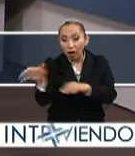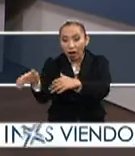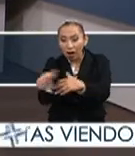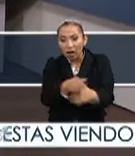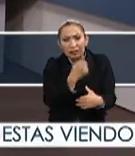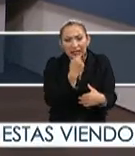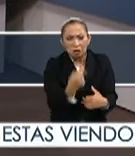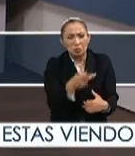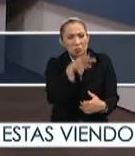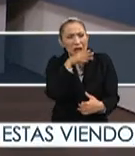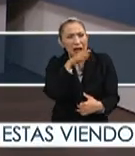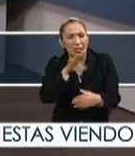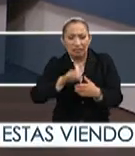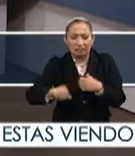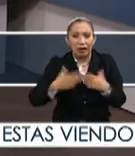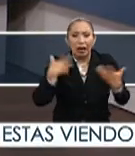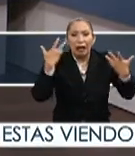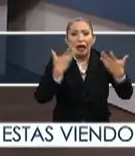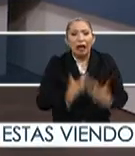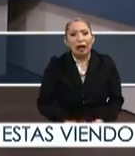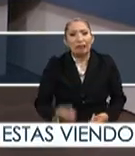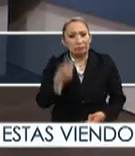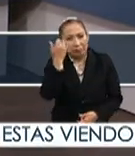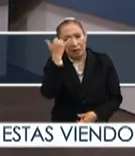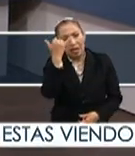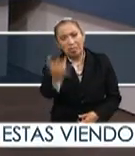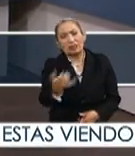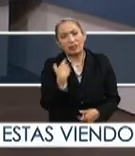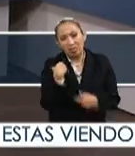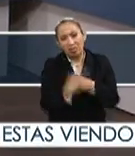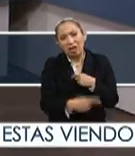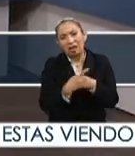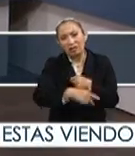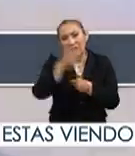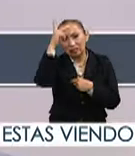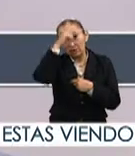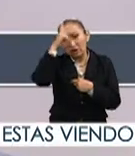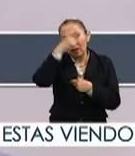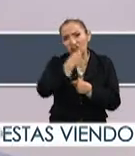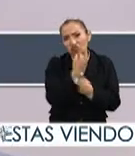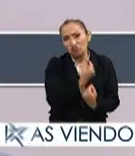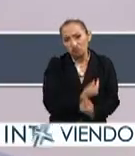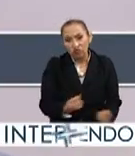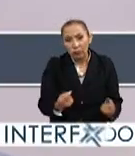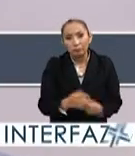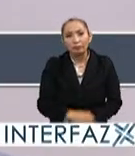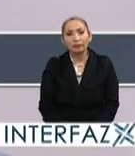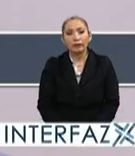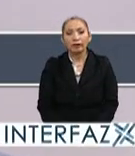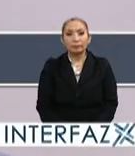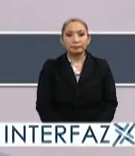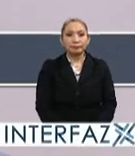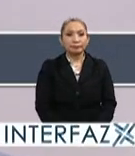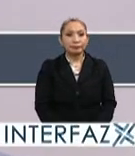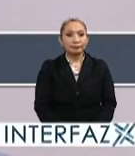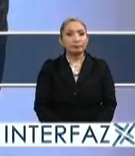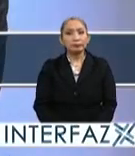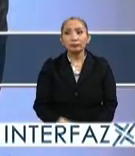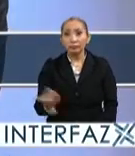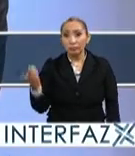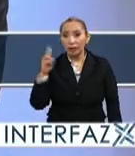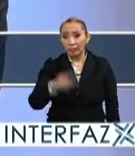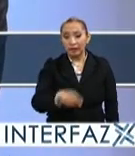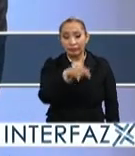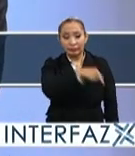de los niños de sus padres, lo cual pues obviamente les afecta psicológicamente. Claro, y ese es prácticamente